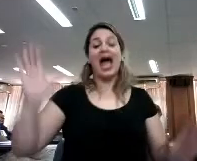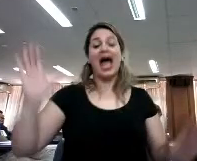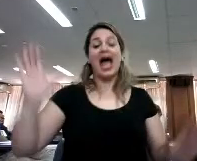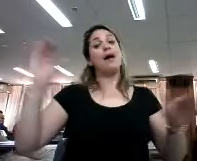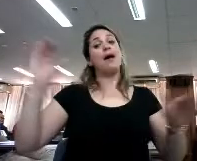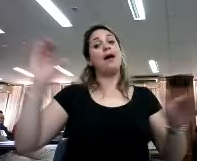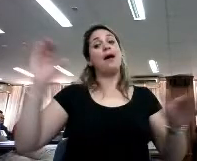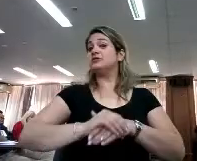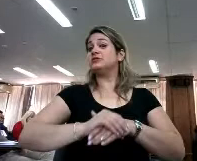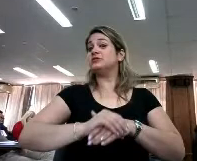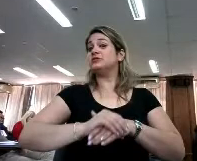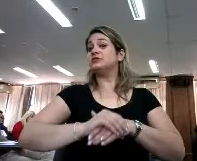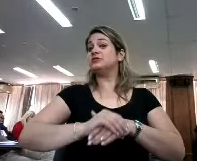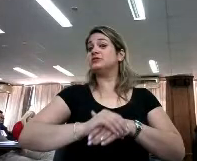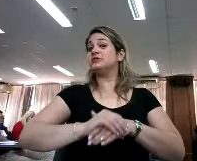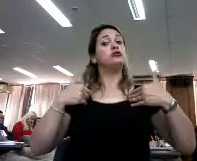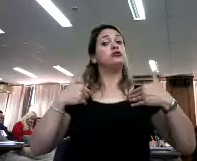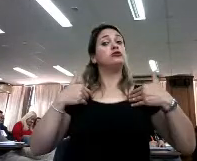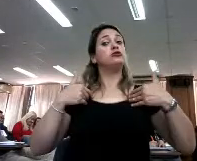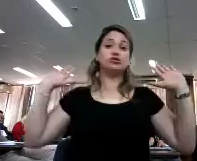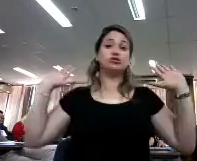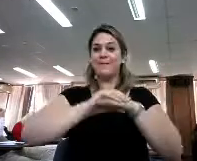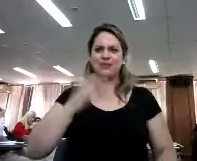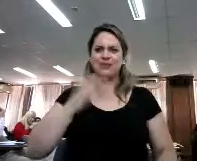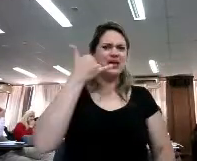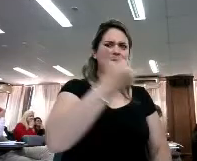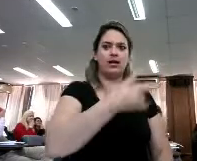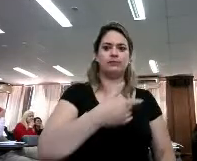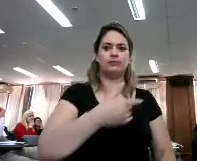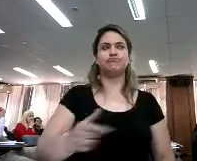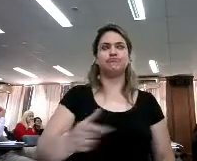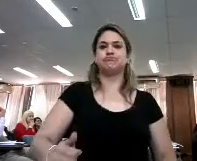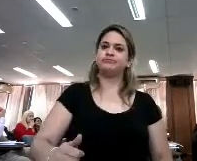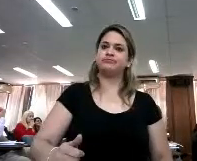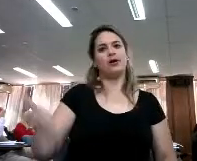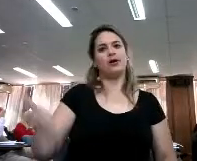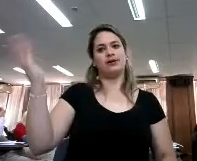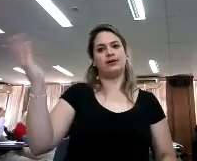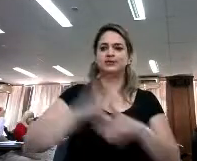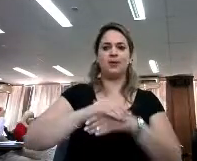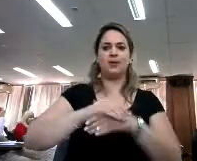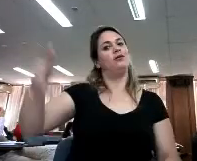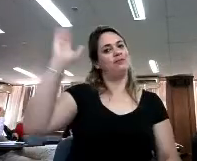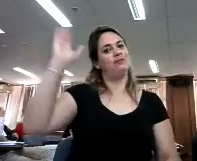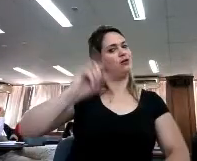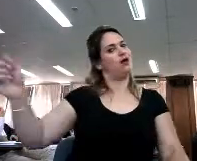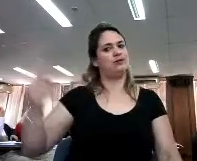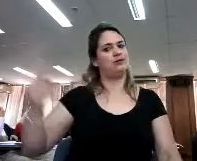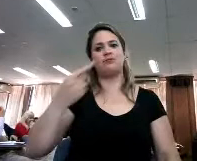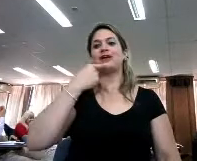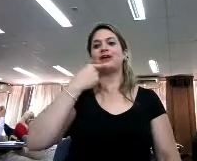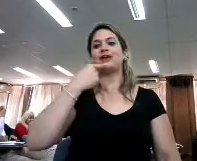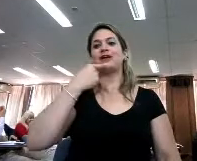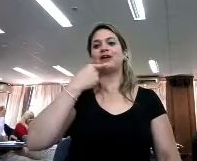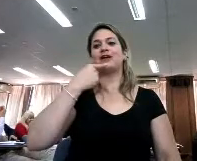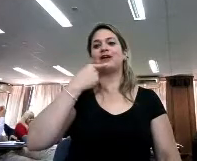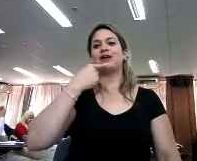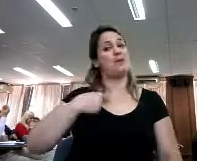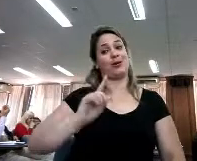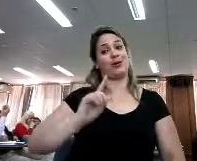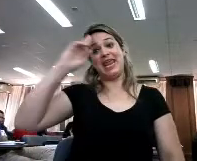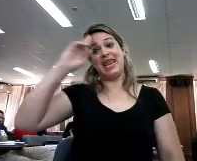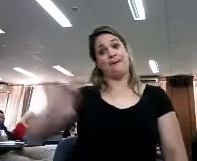sé. Y lo siguiente es la llamada de Verónica. Bueno, somos amigos, pero tampoco, ¿no?